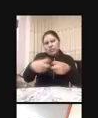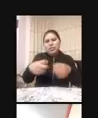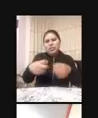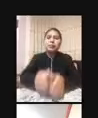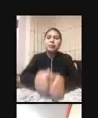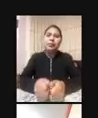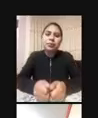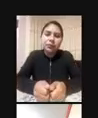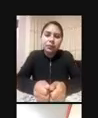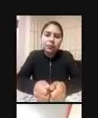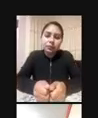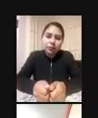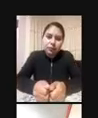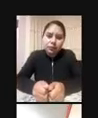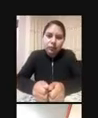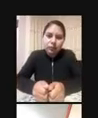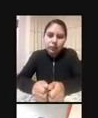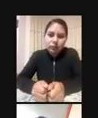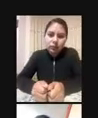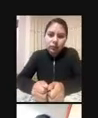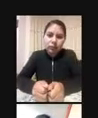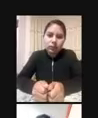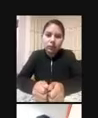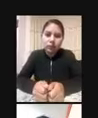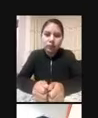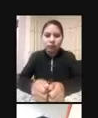¿sí? Bueno, siguiente.